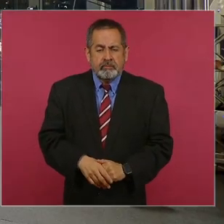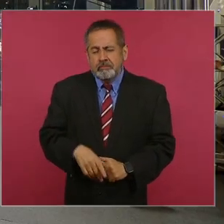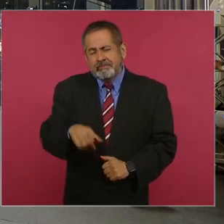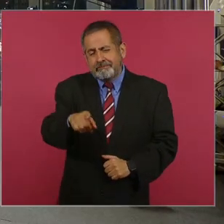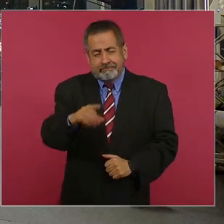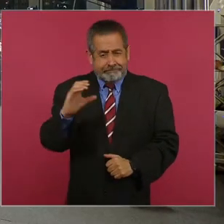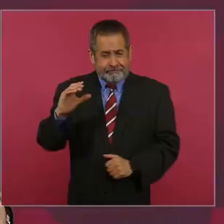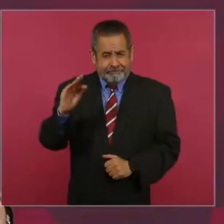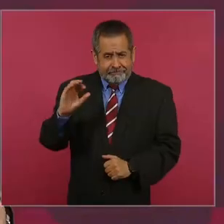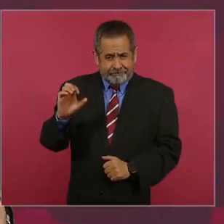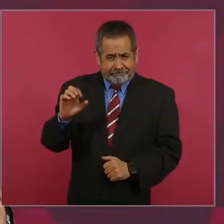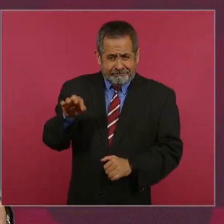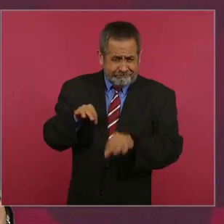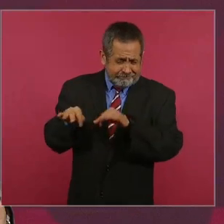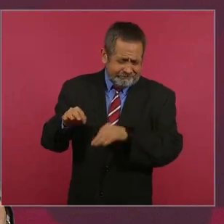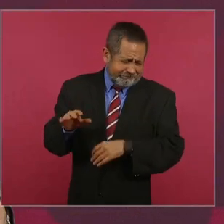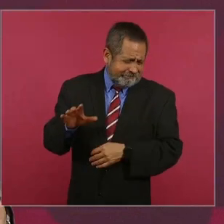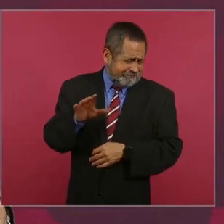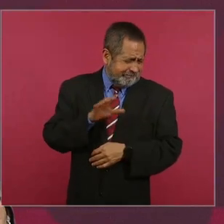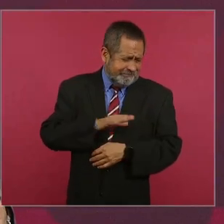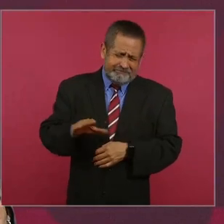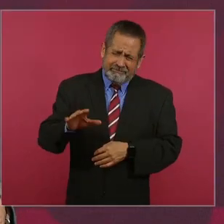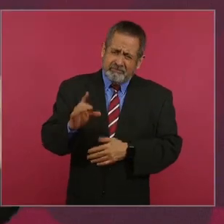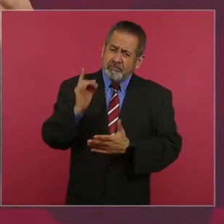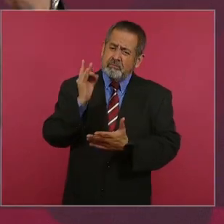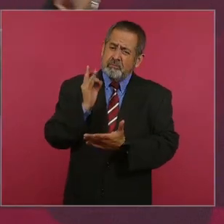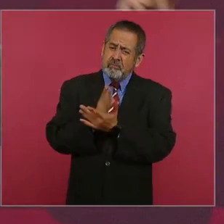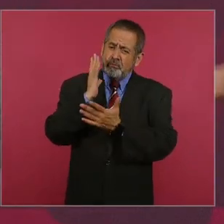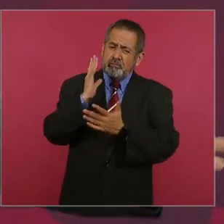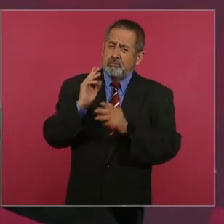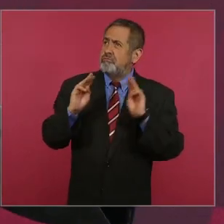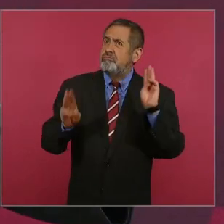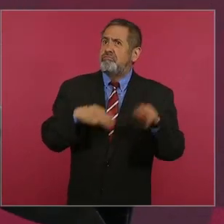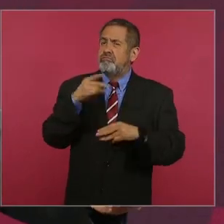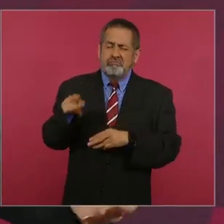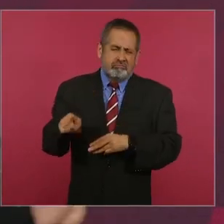mundo y me gustaría